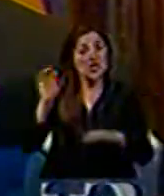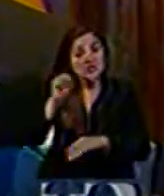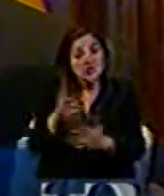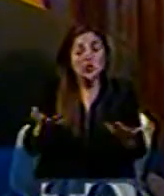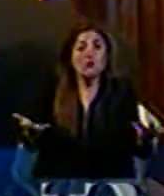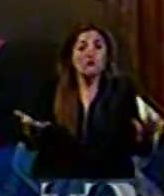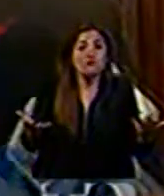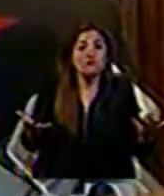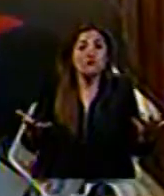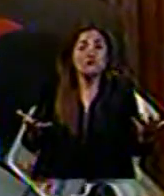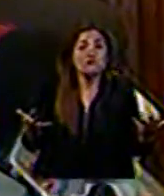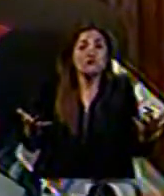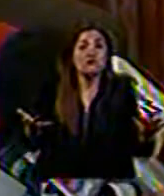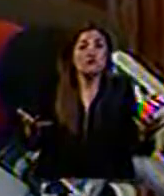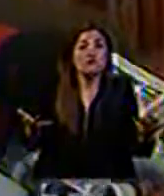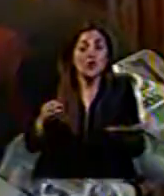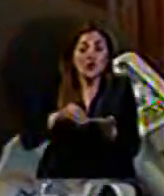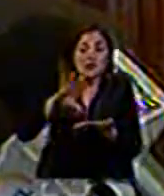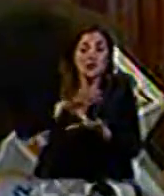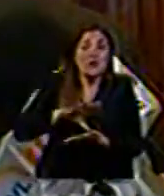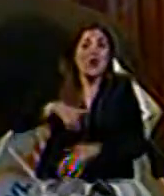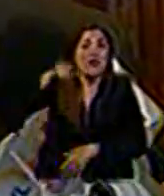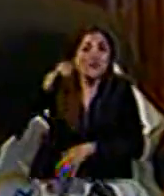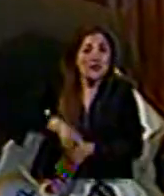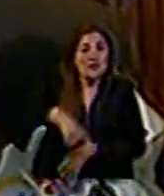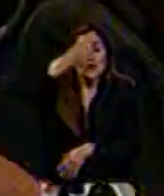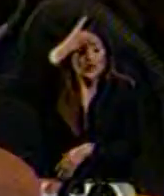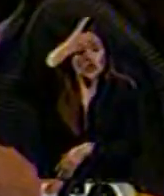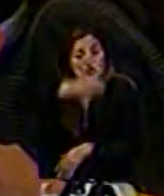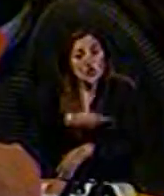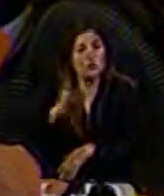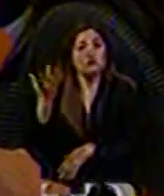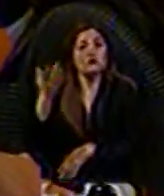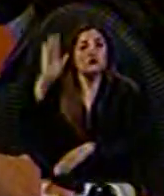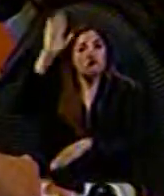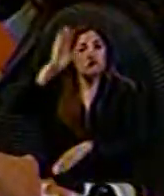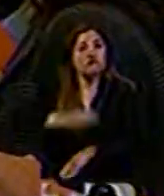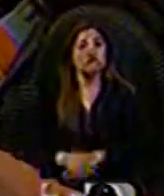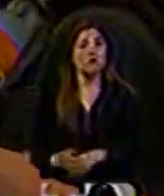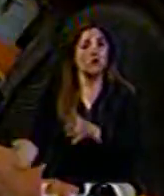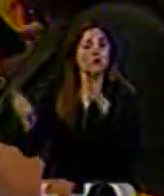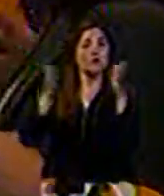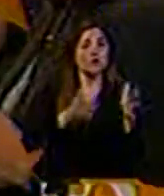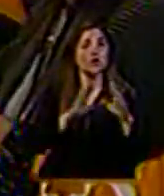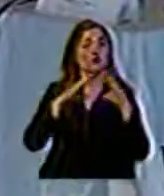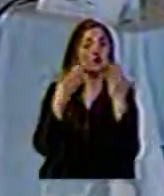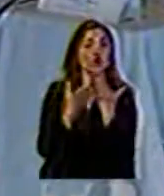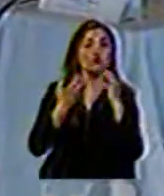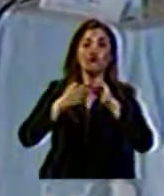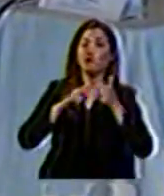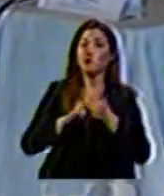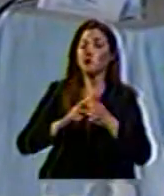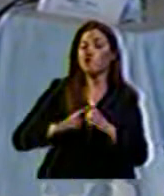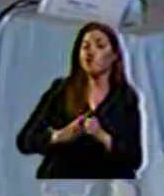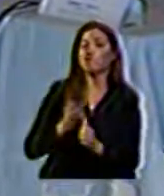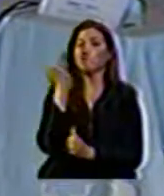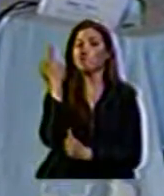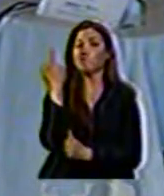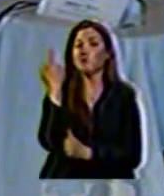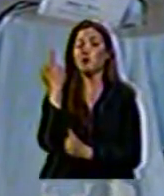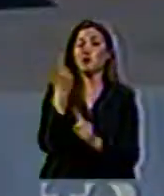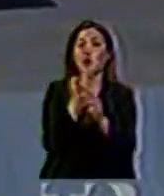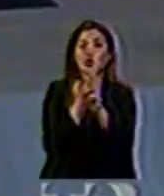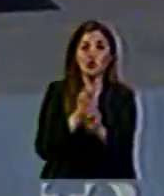ese escenario, el pleno de la Asamblea tiene que tomar una decisión. El pedido será por las comisiones con problemas, pero principalmente por